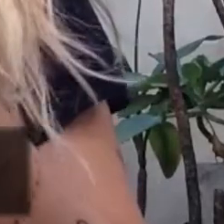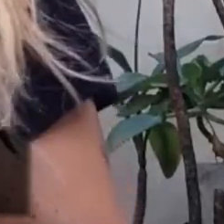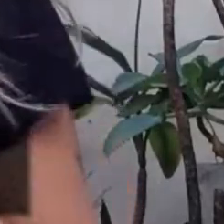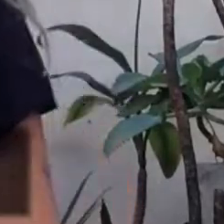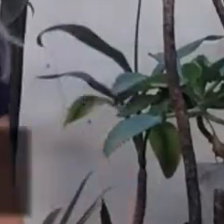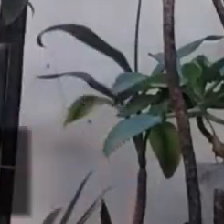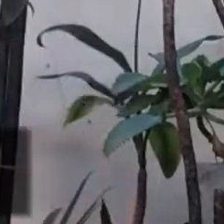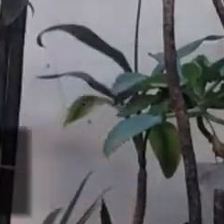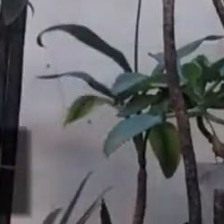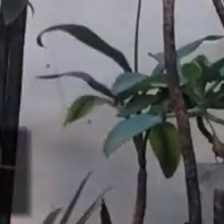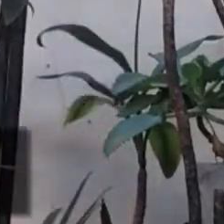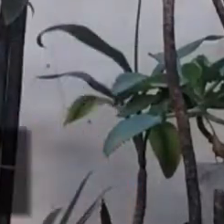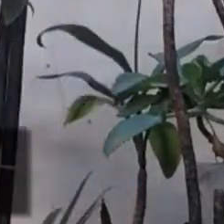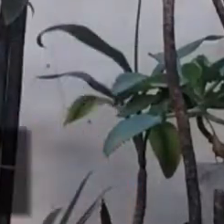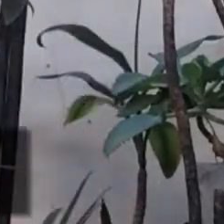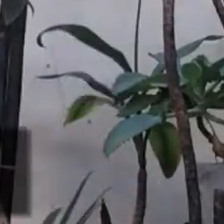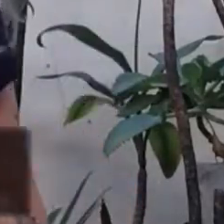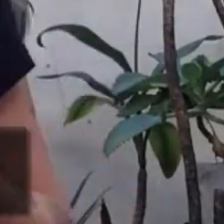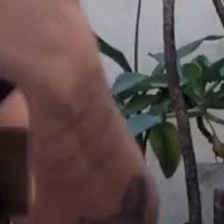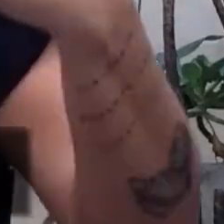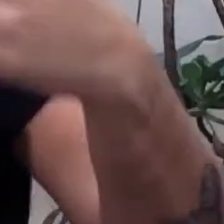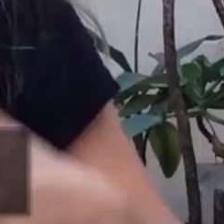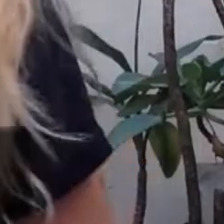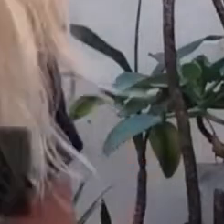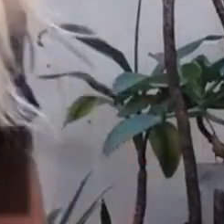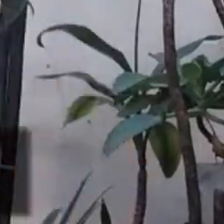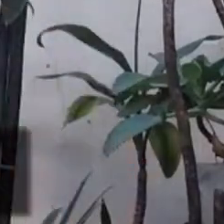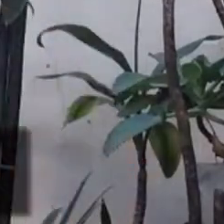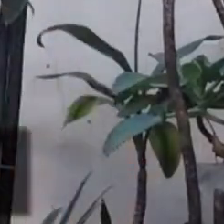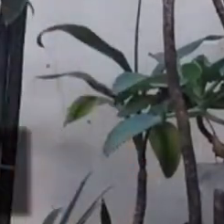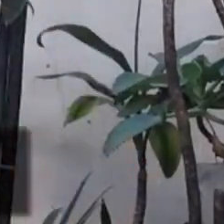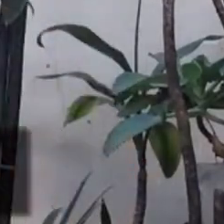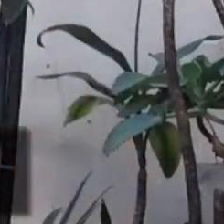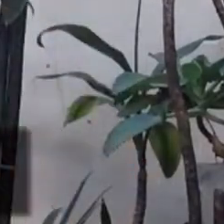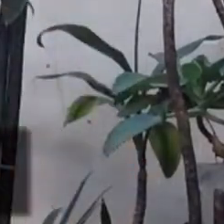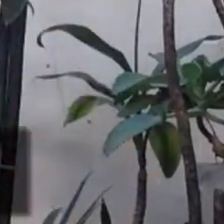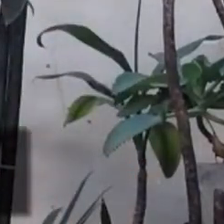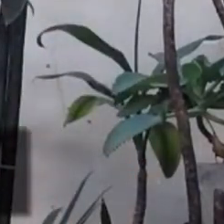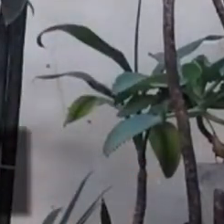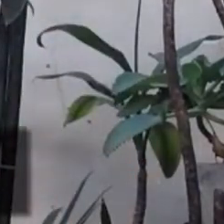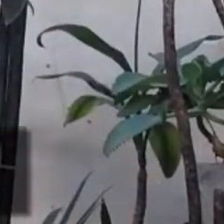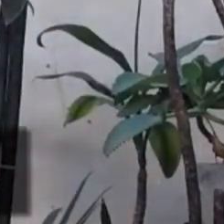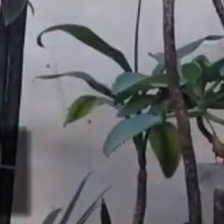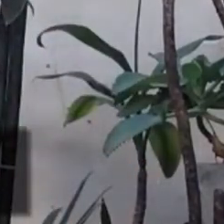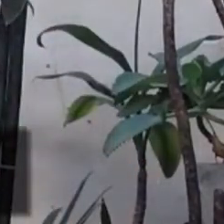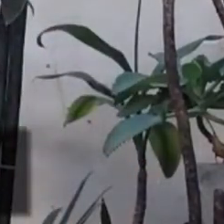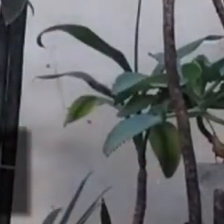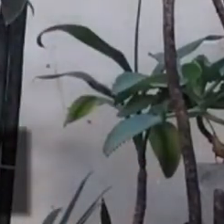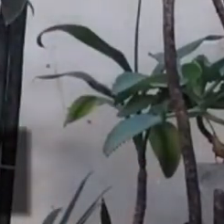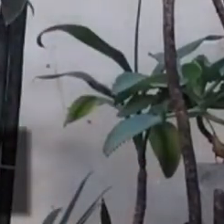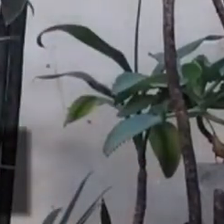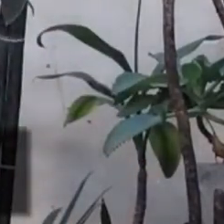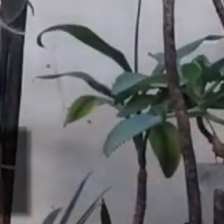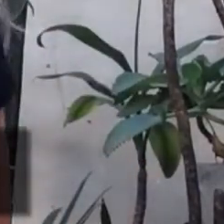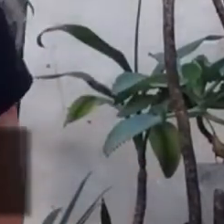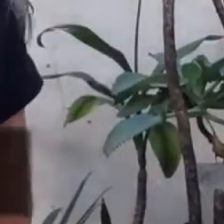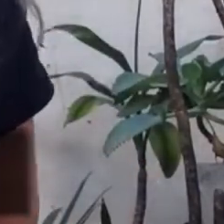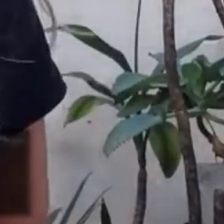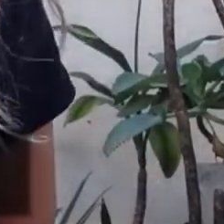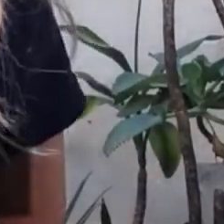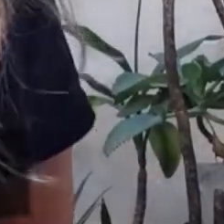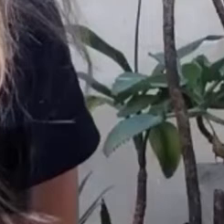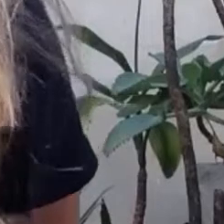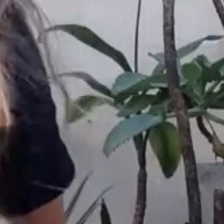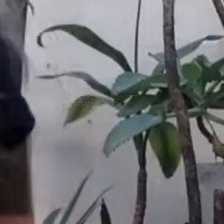están cubiertos por sus escamas, lo que cubre nuestra tierra hoy está en llamas. Hay que cuidarla, hay que preservarla, porque si la cuidas